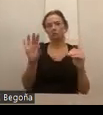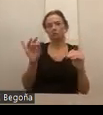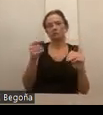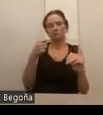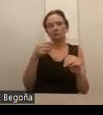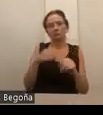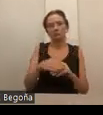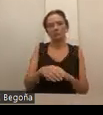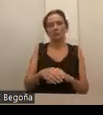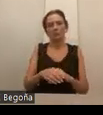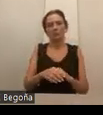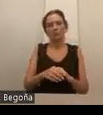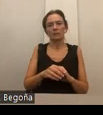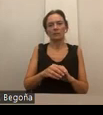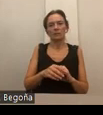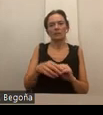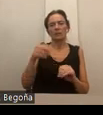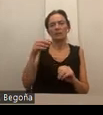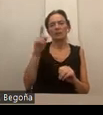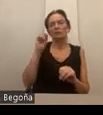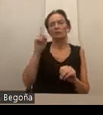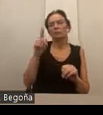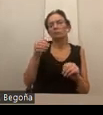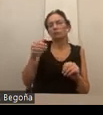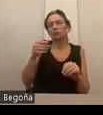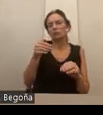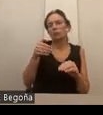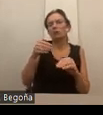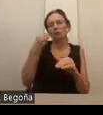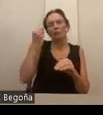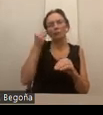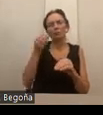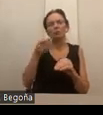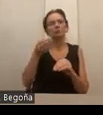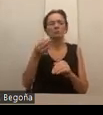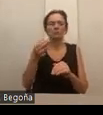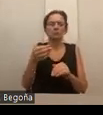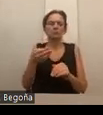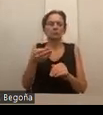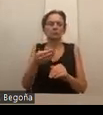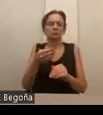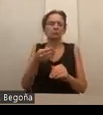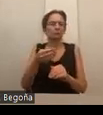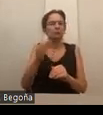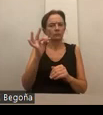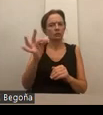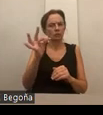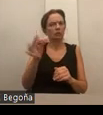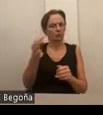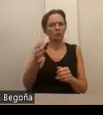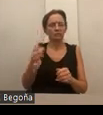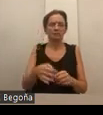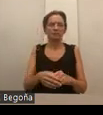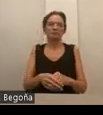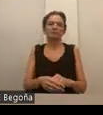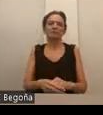mejor. No sé cuánto tiempo te lo va a retrasar, pero a mí me parece una muy buena propuesta.